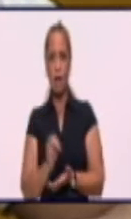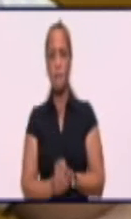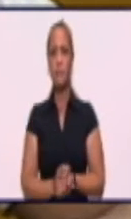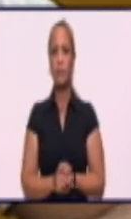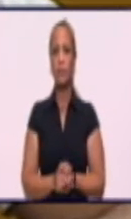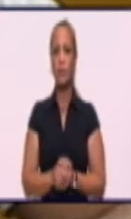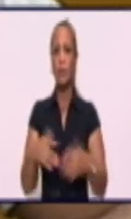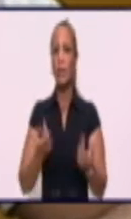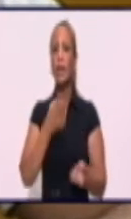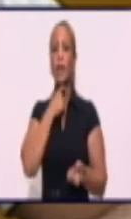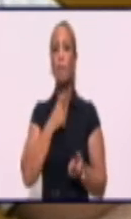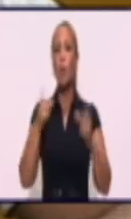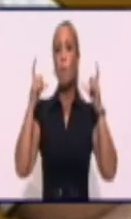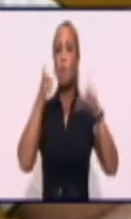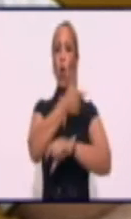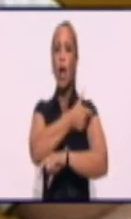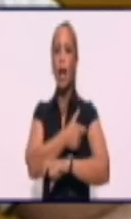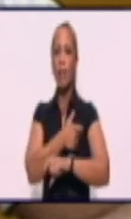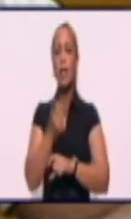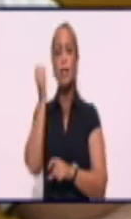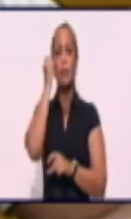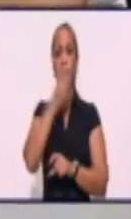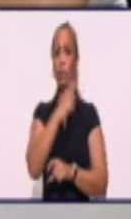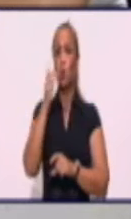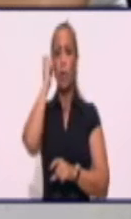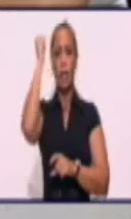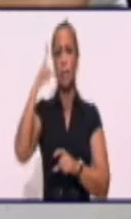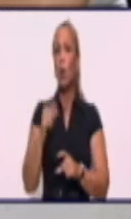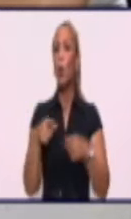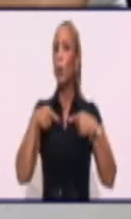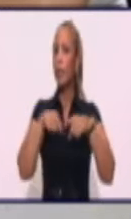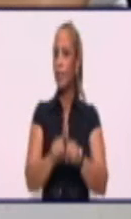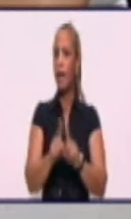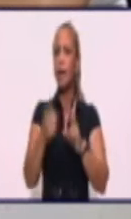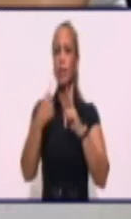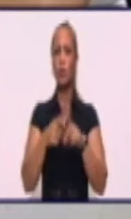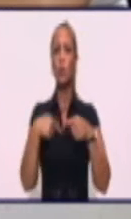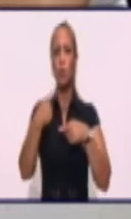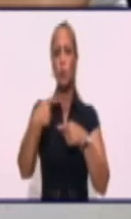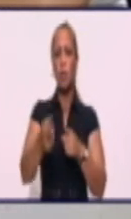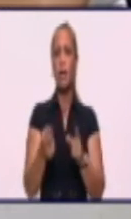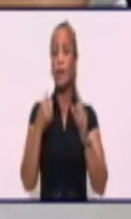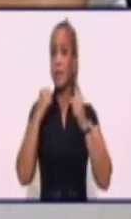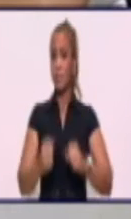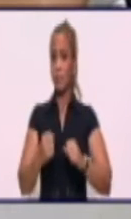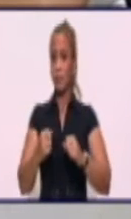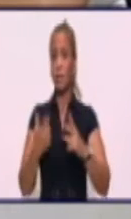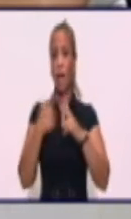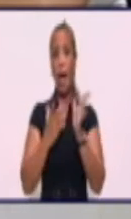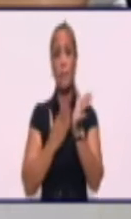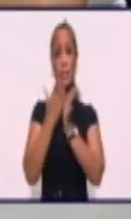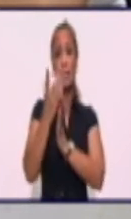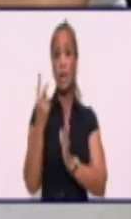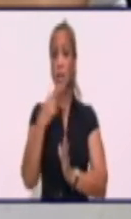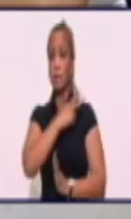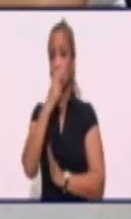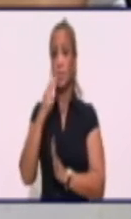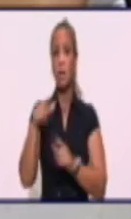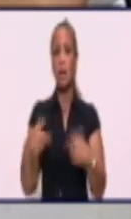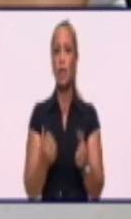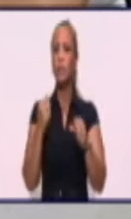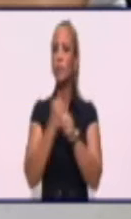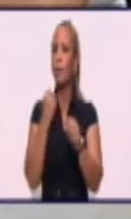ejemplo, Moncada, victoria de las ideas, unidad y continuidad, garantía de victoria, resistir, avanzar y vencer, los